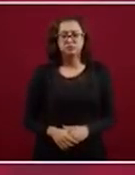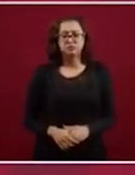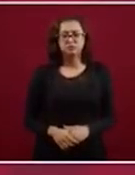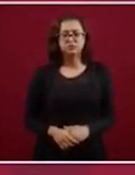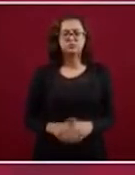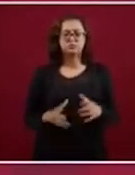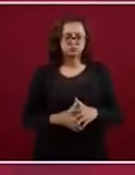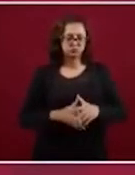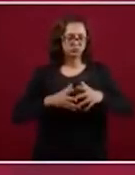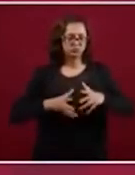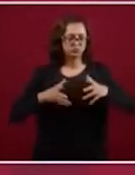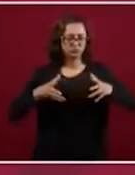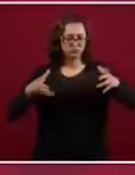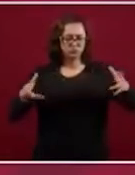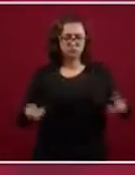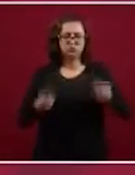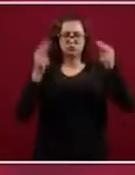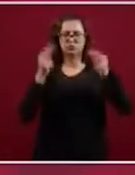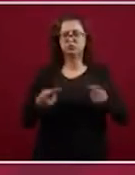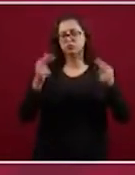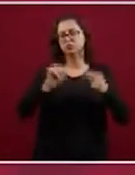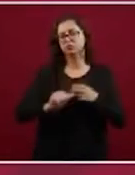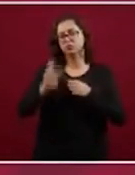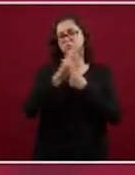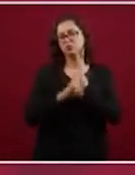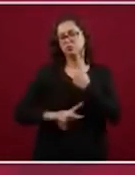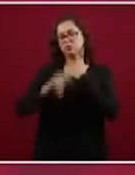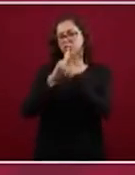está creciendo el comercio exterior